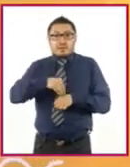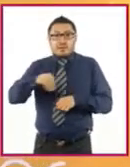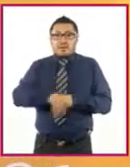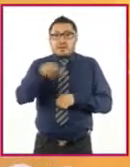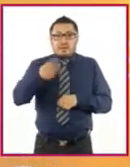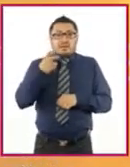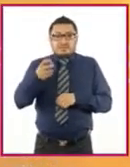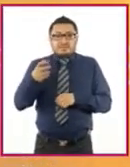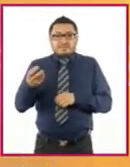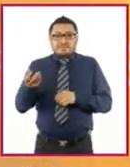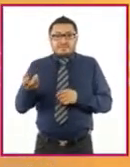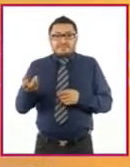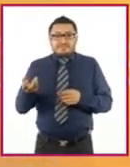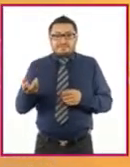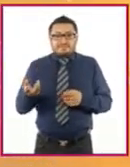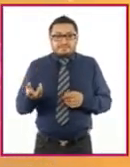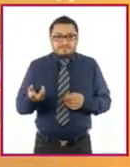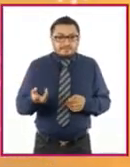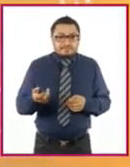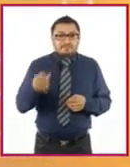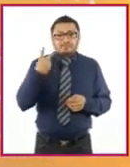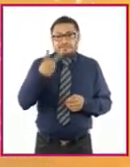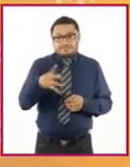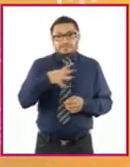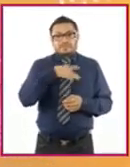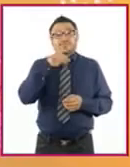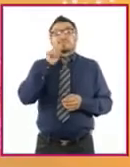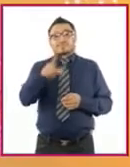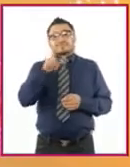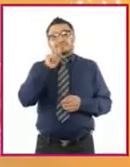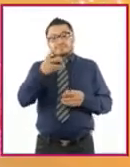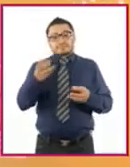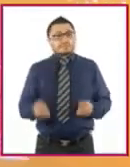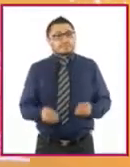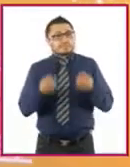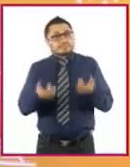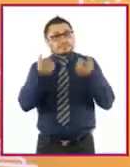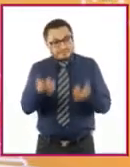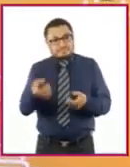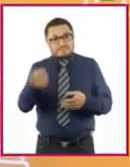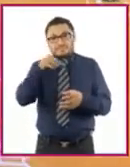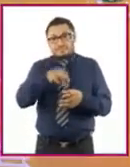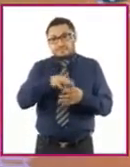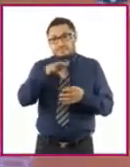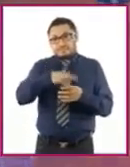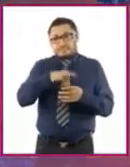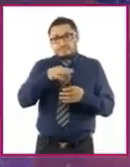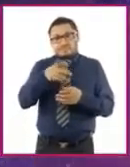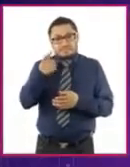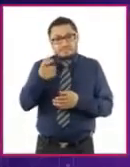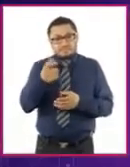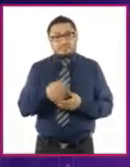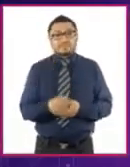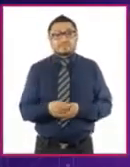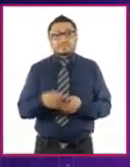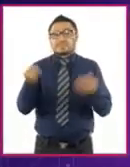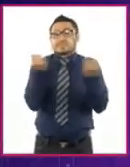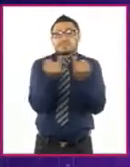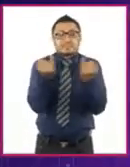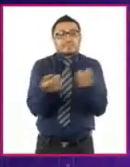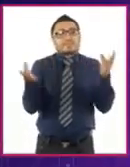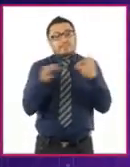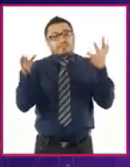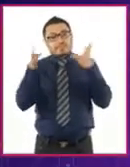estos movimientos, los dos tienen la misma cantidad de dinero en sus cuentas, igualamos las